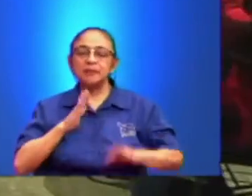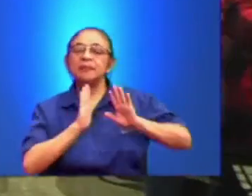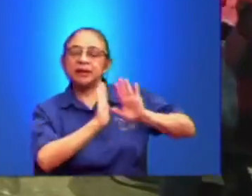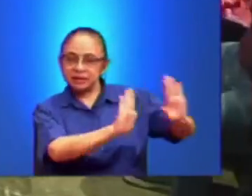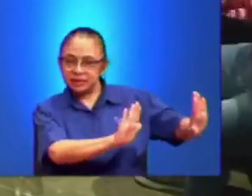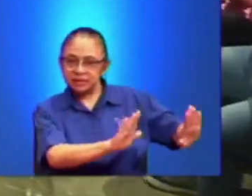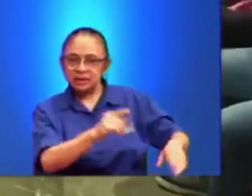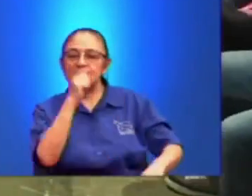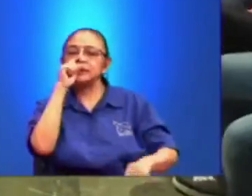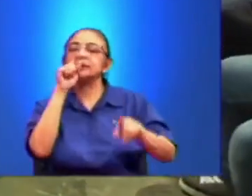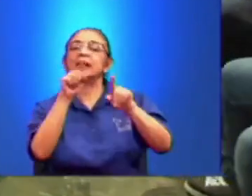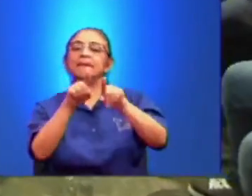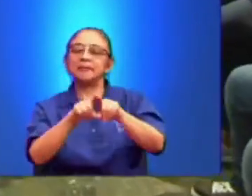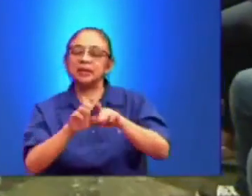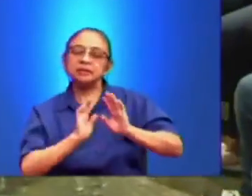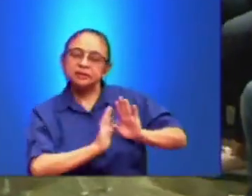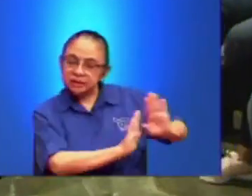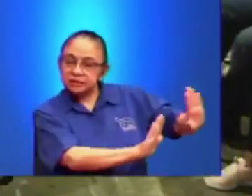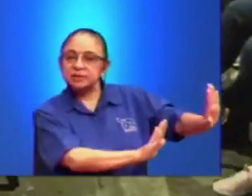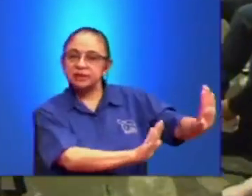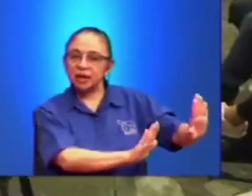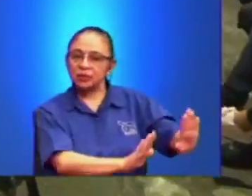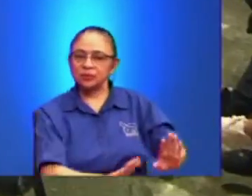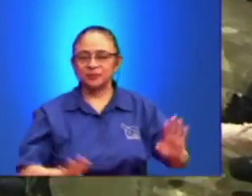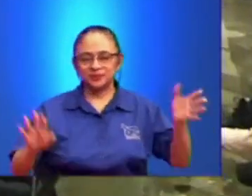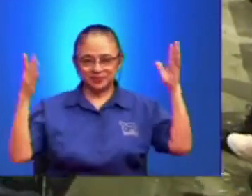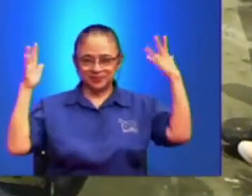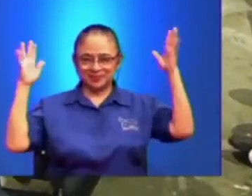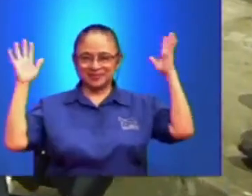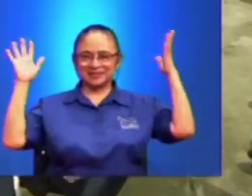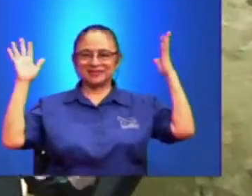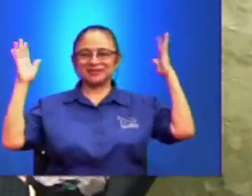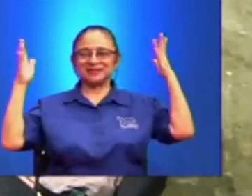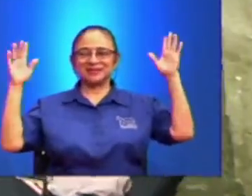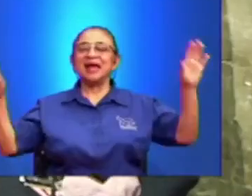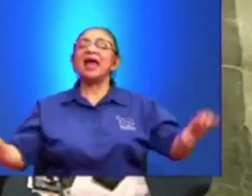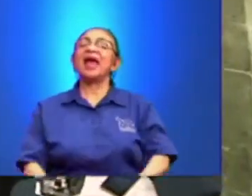también va a ser rechazado entonces